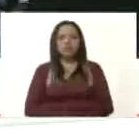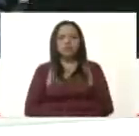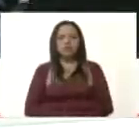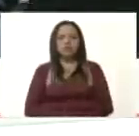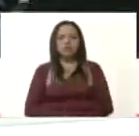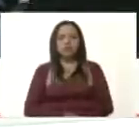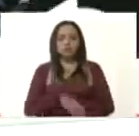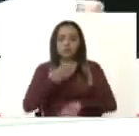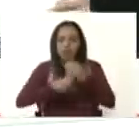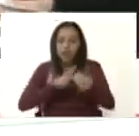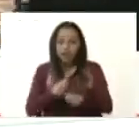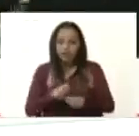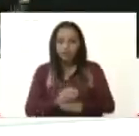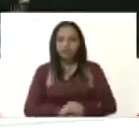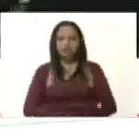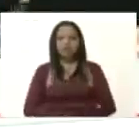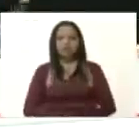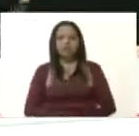Cúmplase.